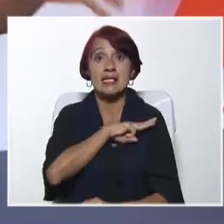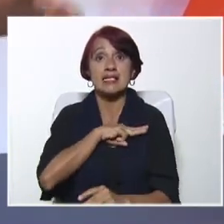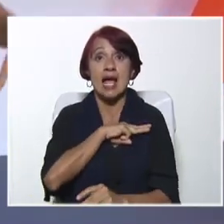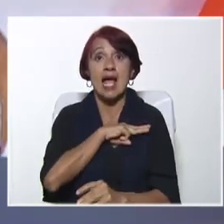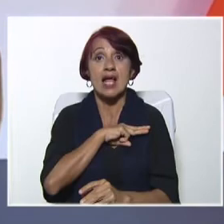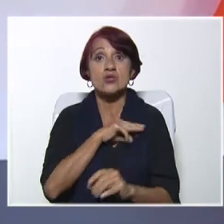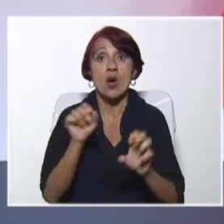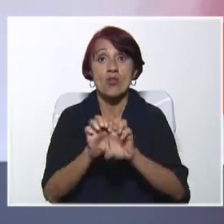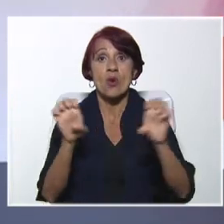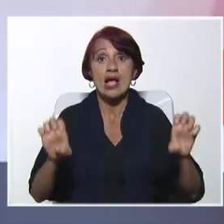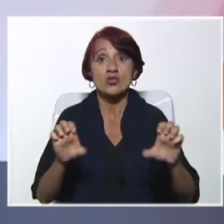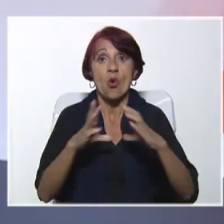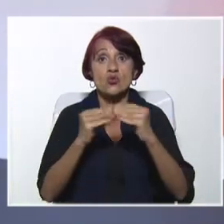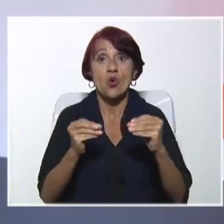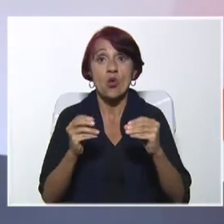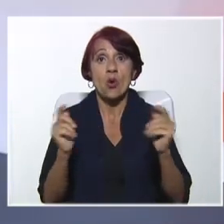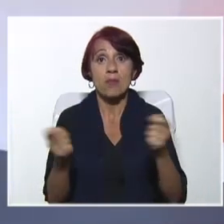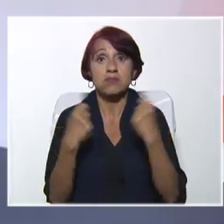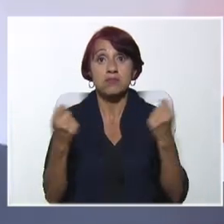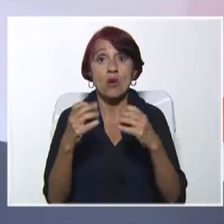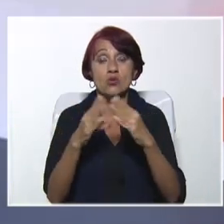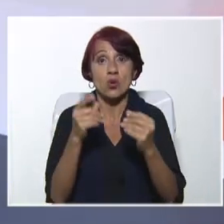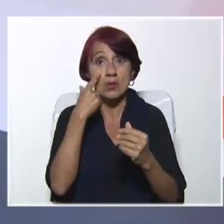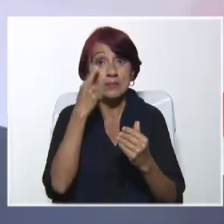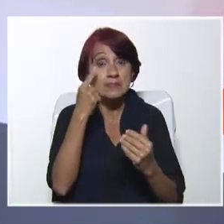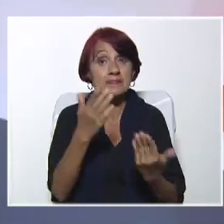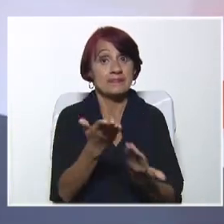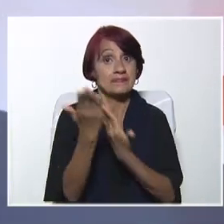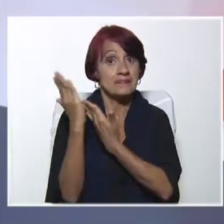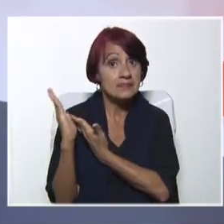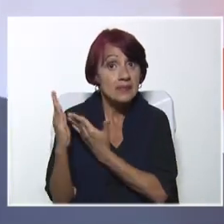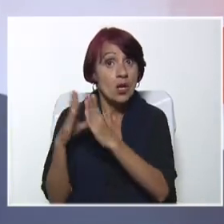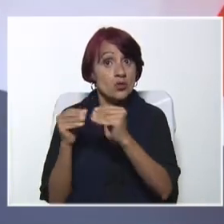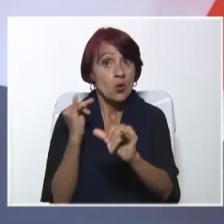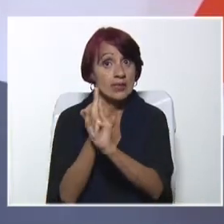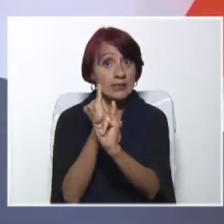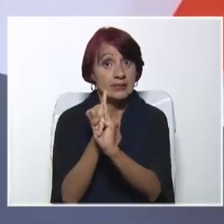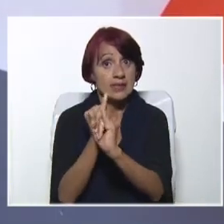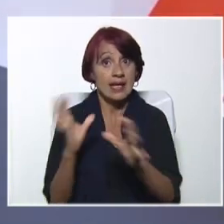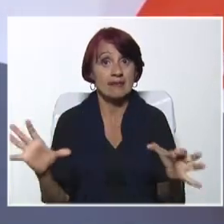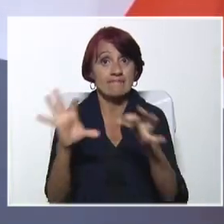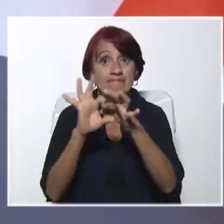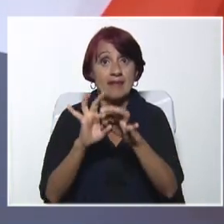Popular para la Educación, que ya aparece en nuestra pantalla, y así también el enlace